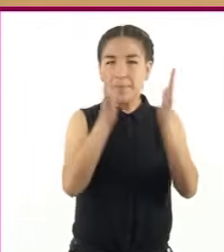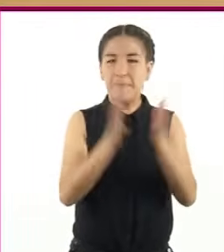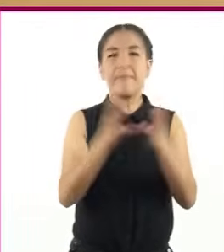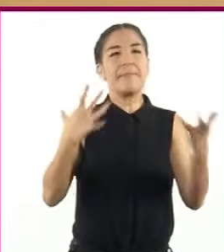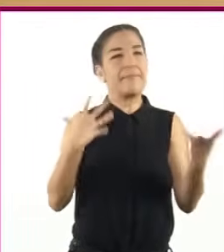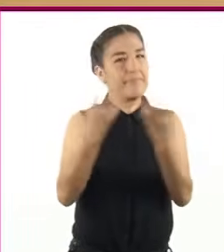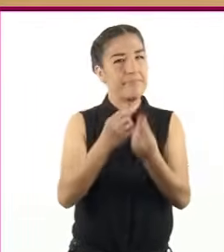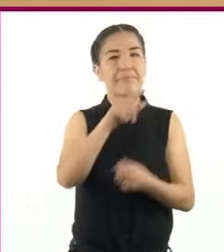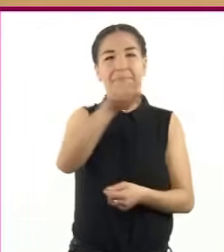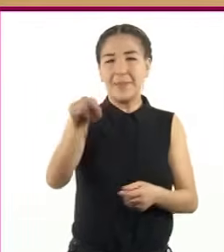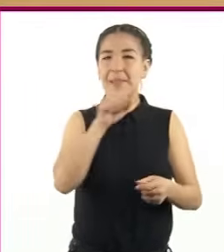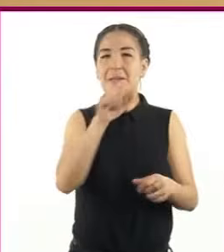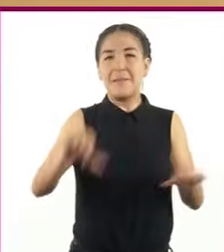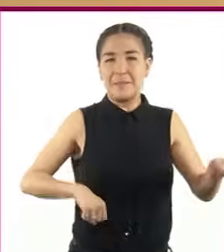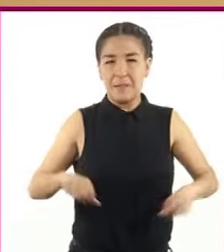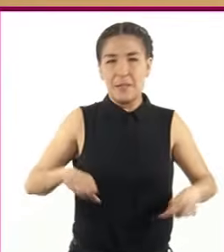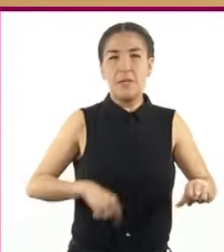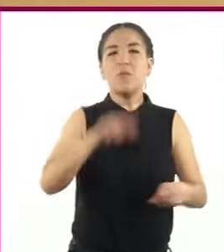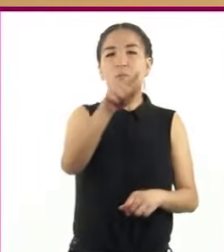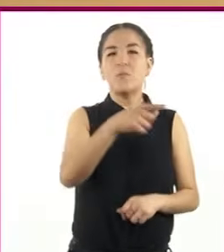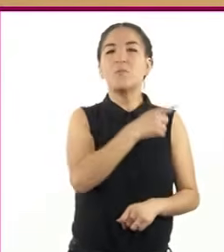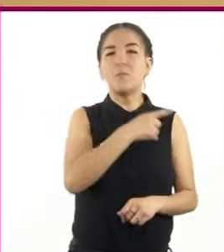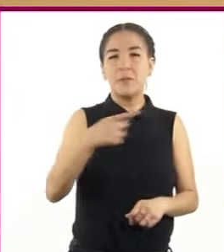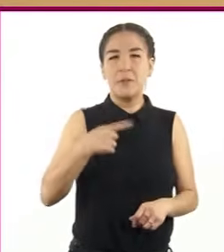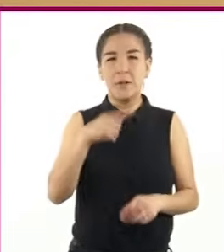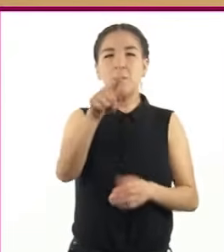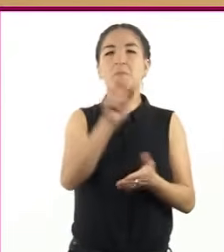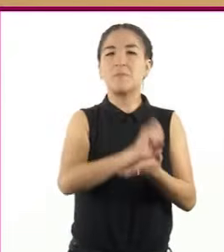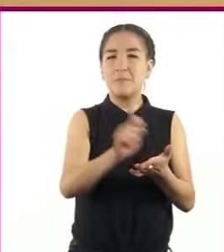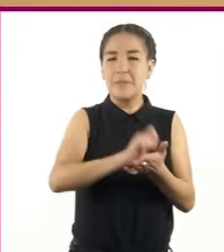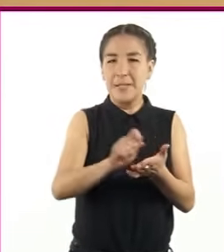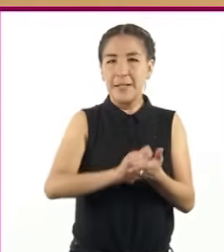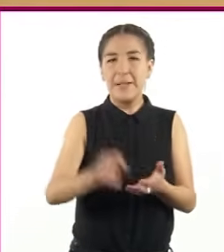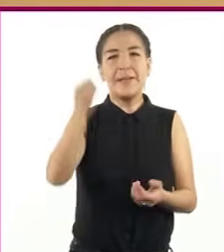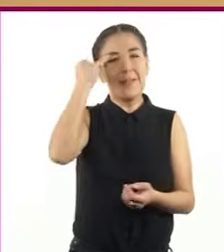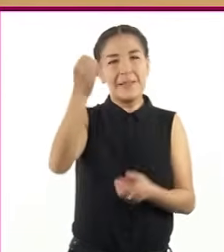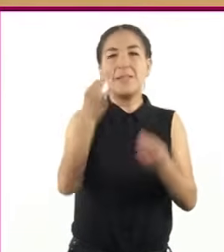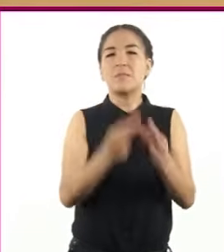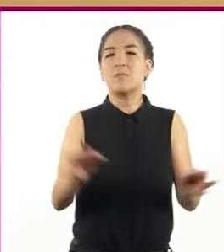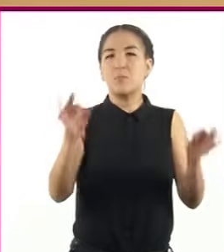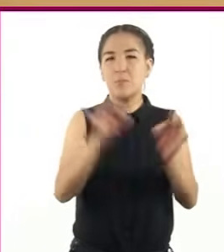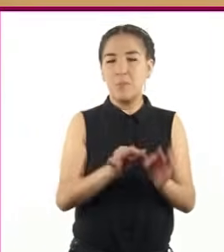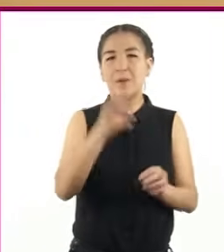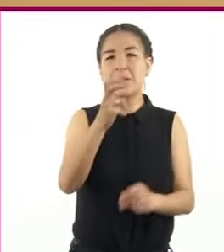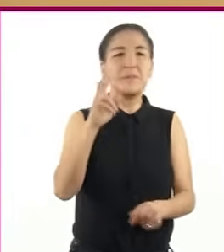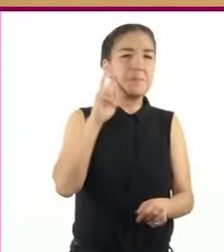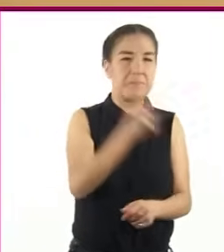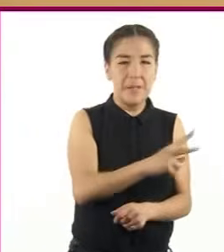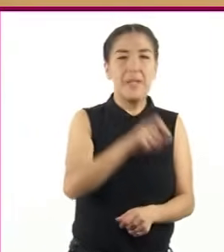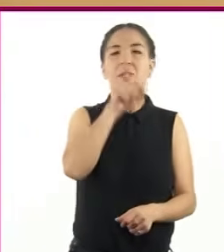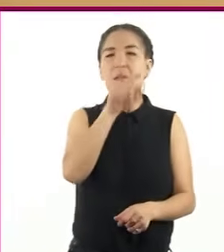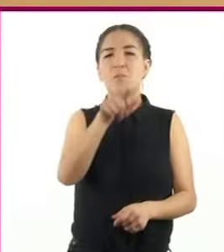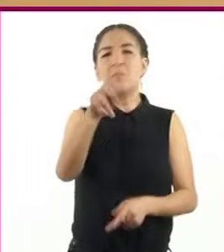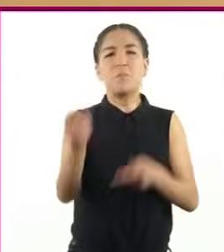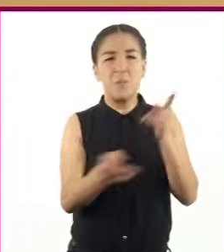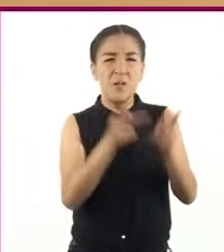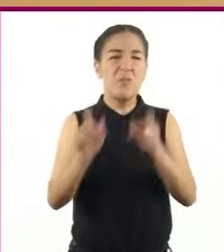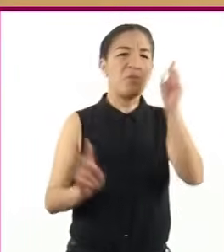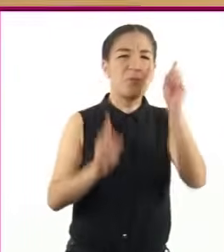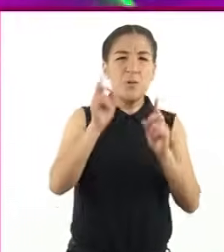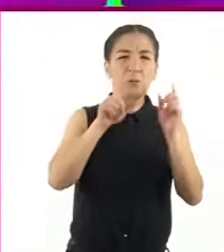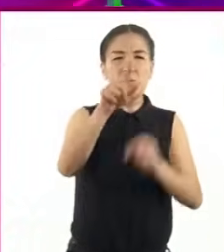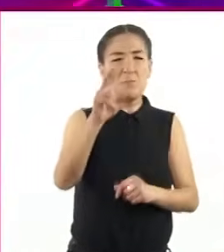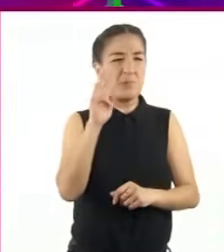actividades que se proponen. Para ello se recomienda que lleven un registro de las ideas principales que identifiquen, así como de las preguntas y las dudas